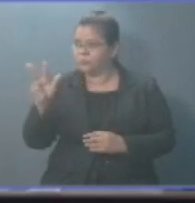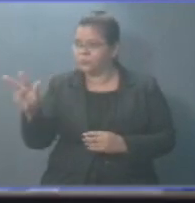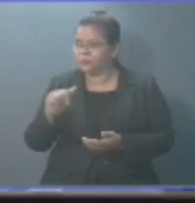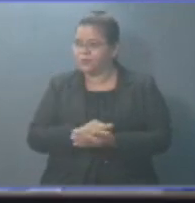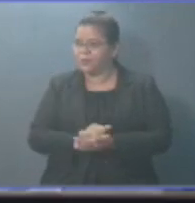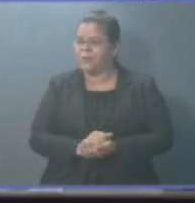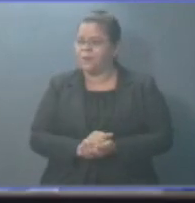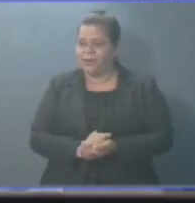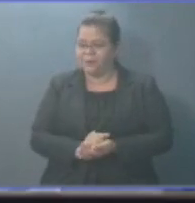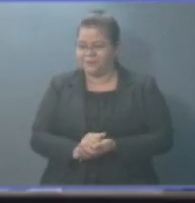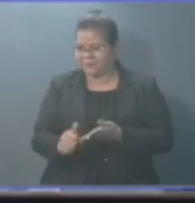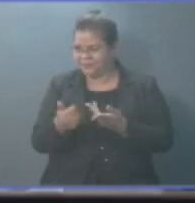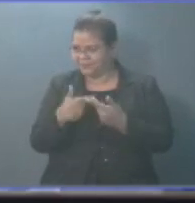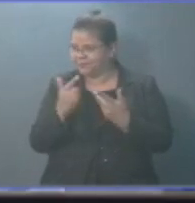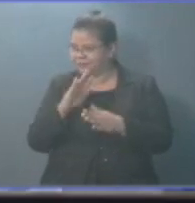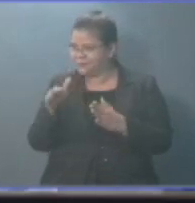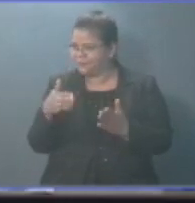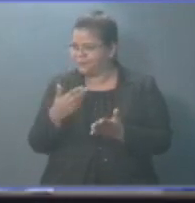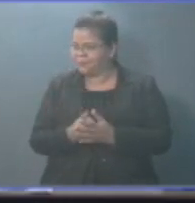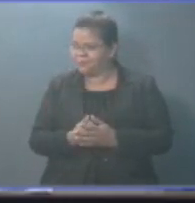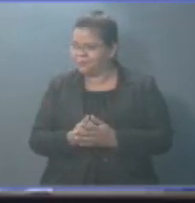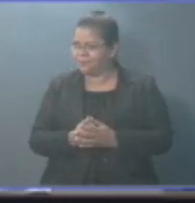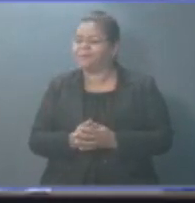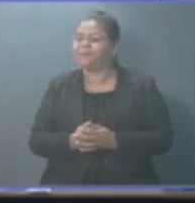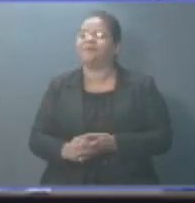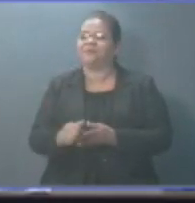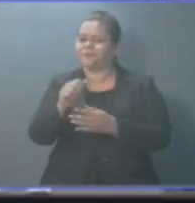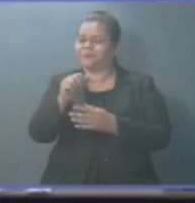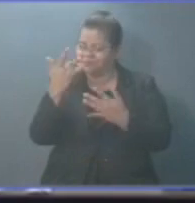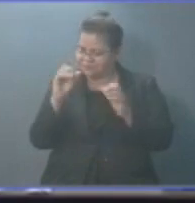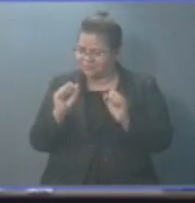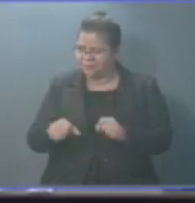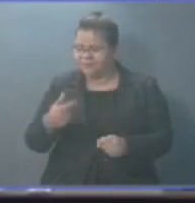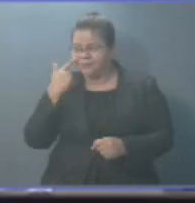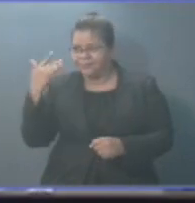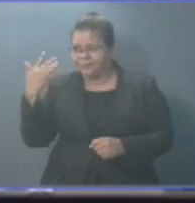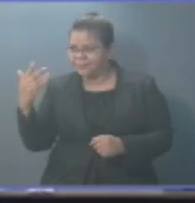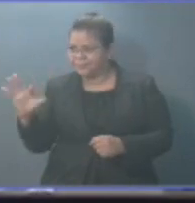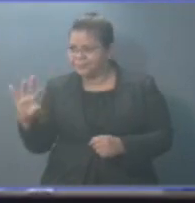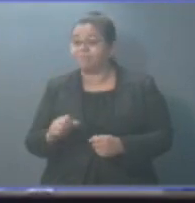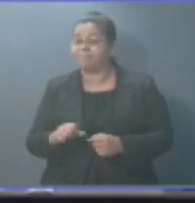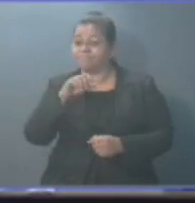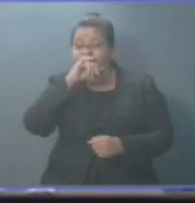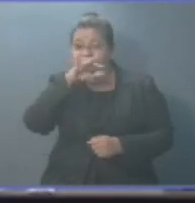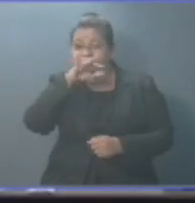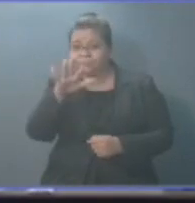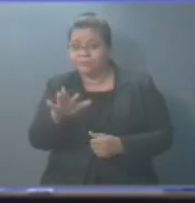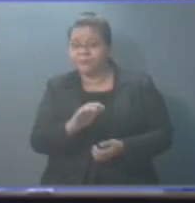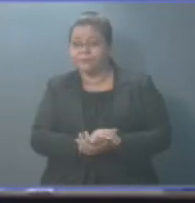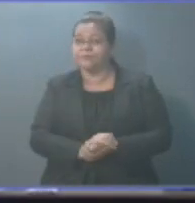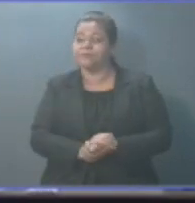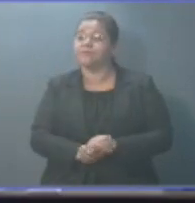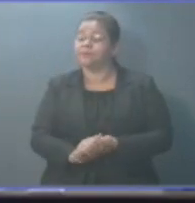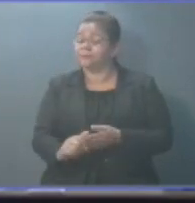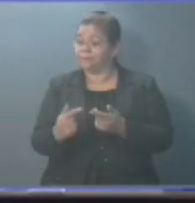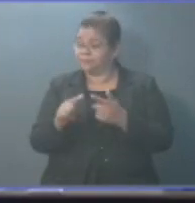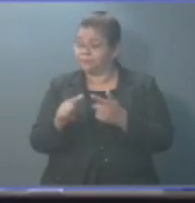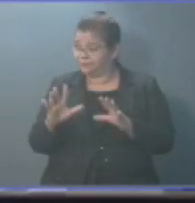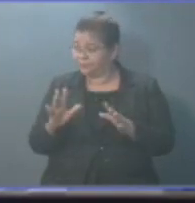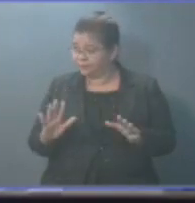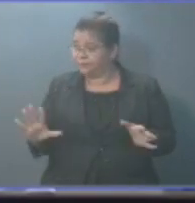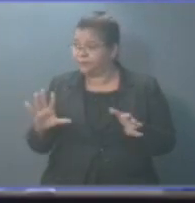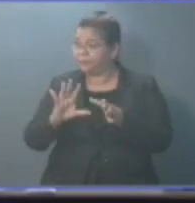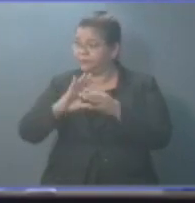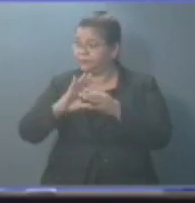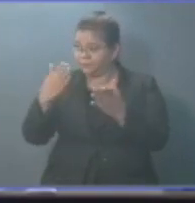38 proyectos que están financiados con el Fomilenio podrían correr en riesgo. Y dice entonces que se incorporaran, y como no se